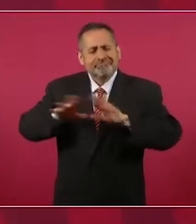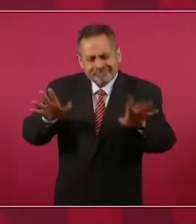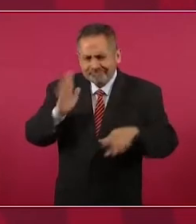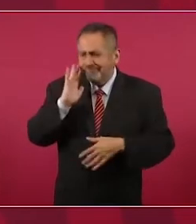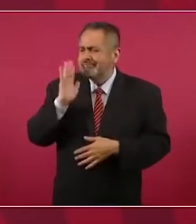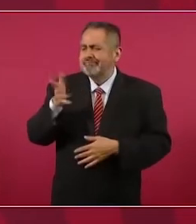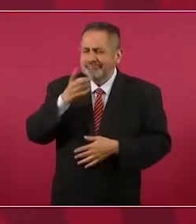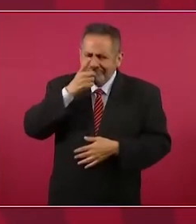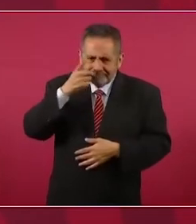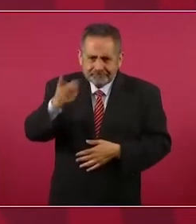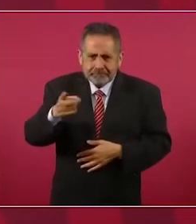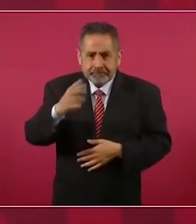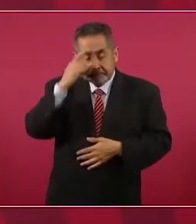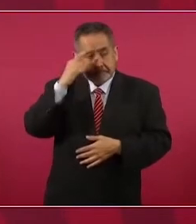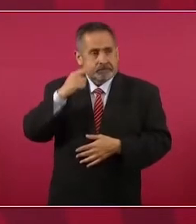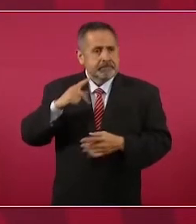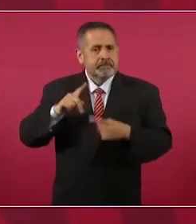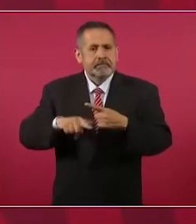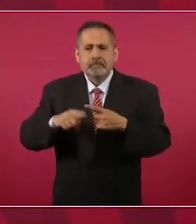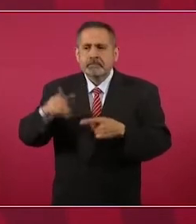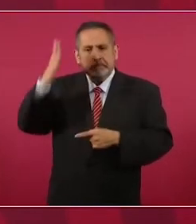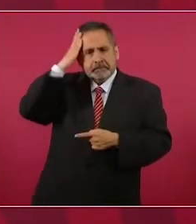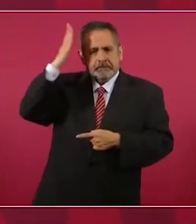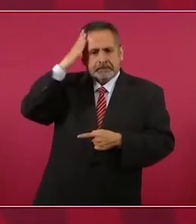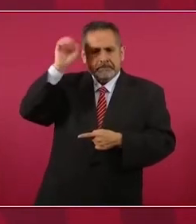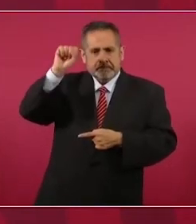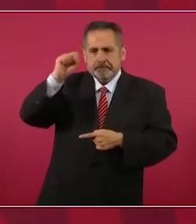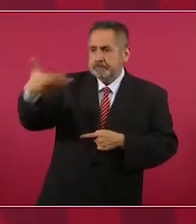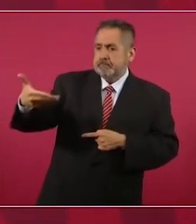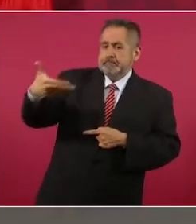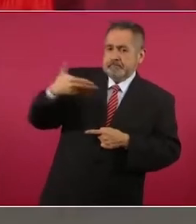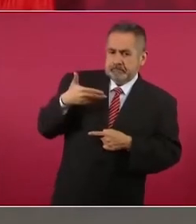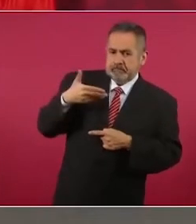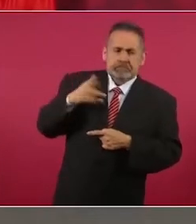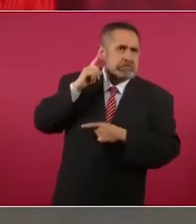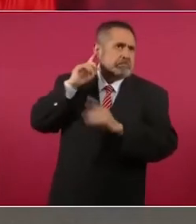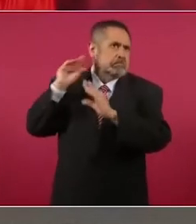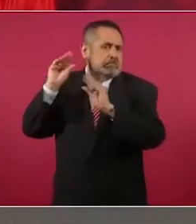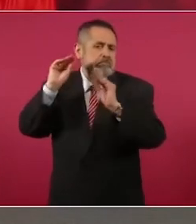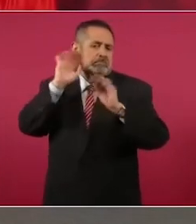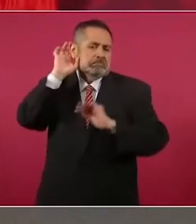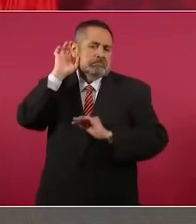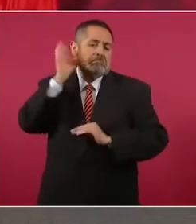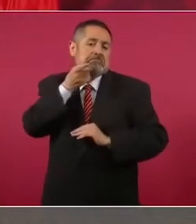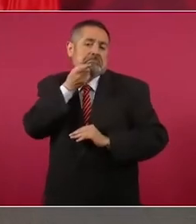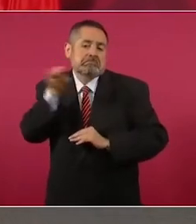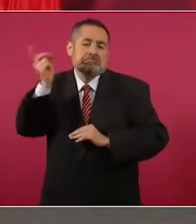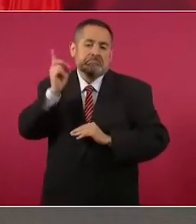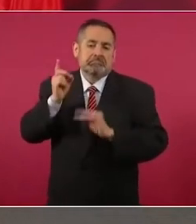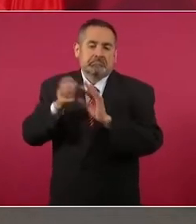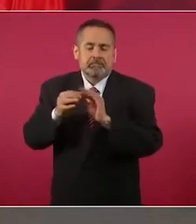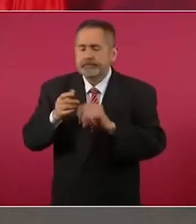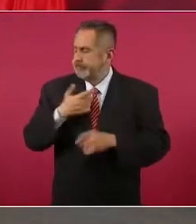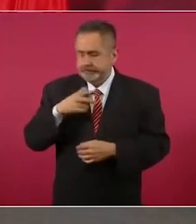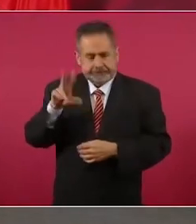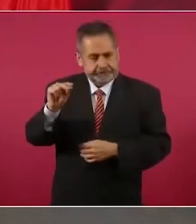que lo plantearon los dirigentes sindicales, que había ese rumor. Y dije que